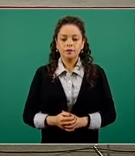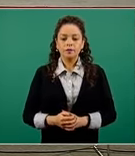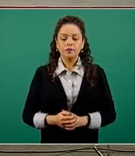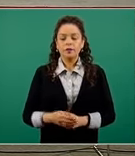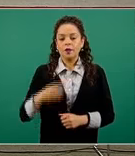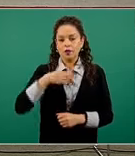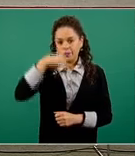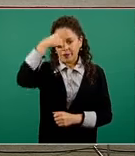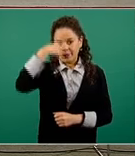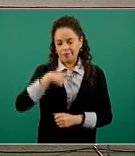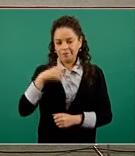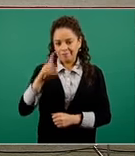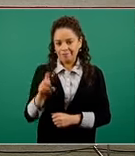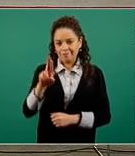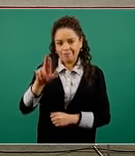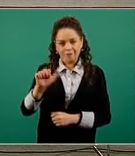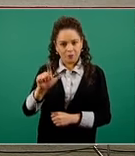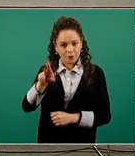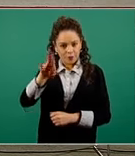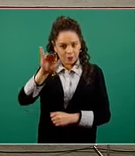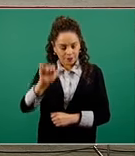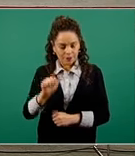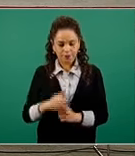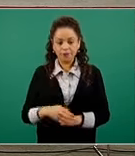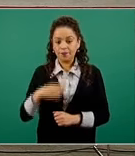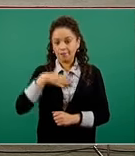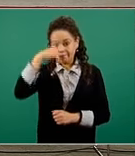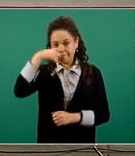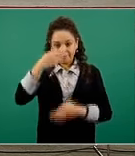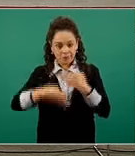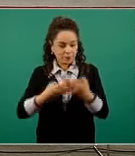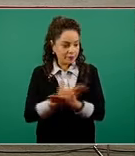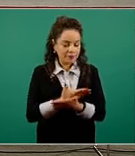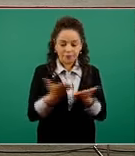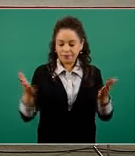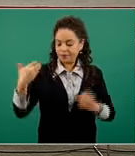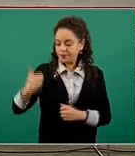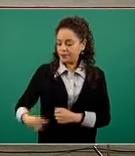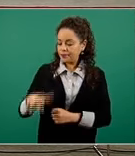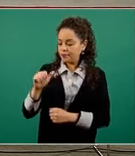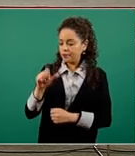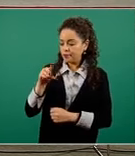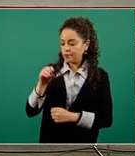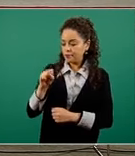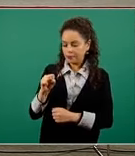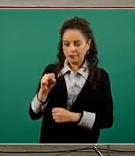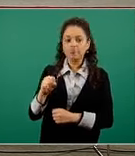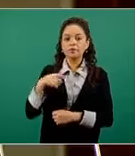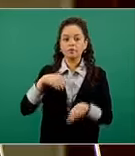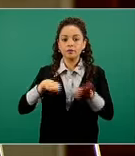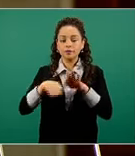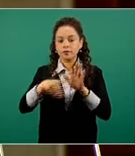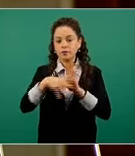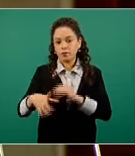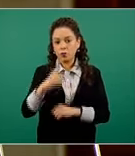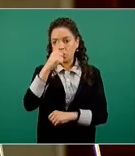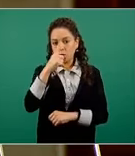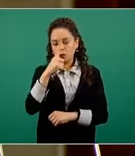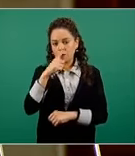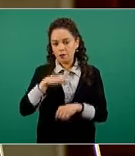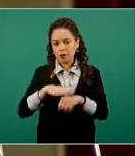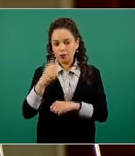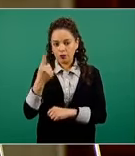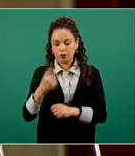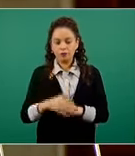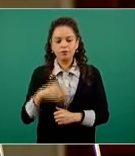Buenas noches, doctor Alomía. Buenas noches. Buenas noches a todos. Carlos Alvarado de Nueva Zona. Una pregunta, me gustaría saber su